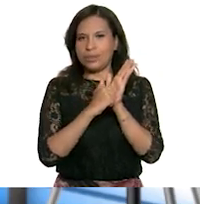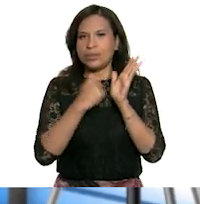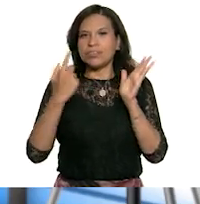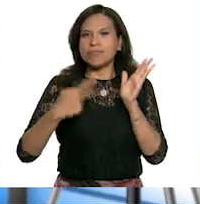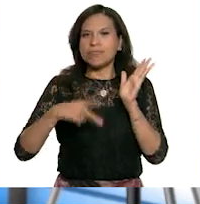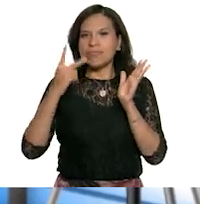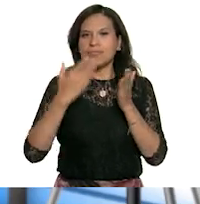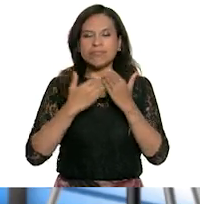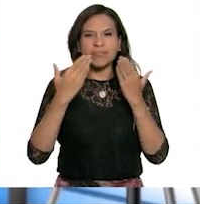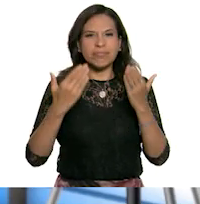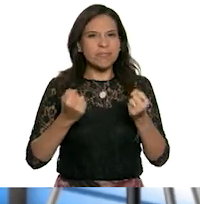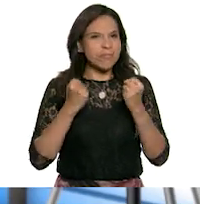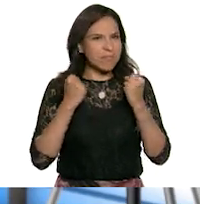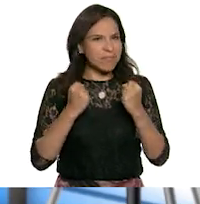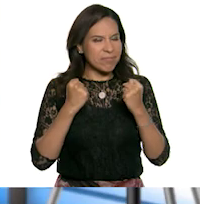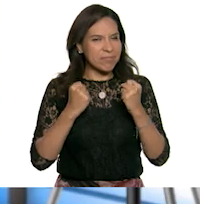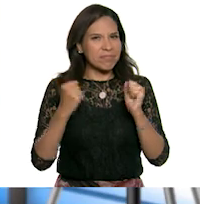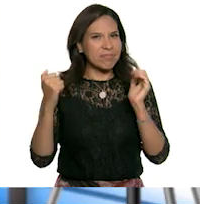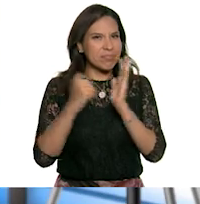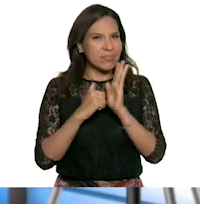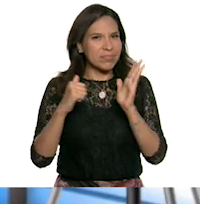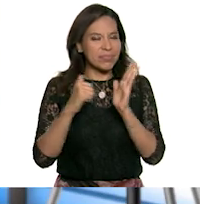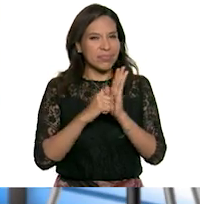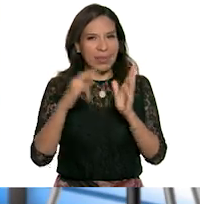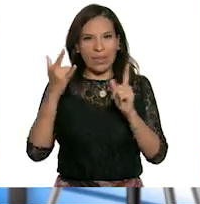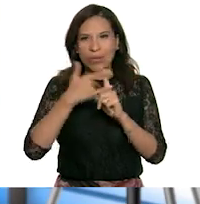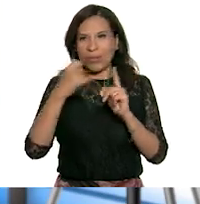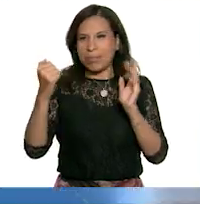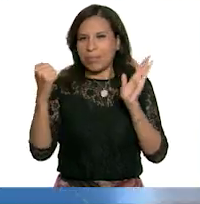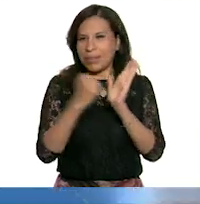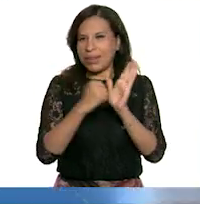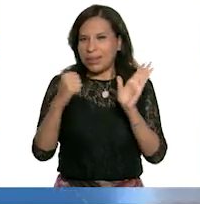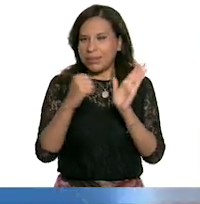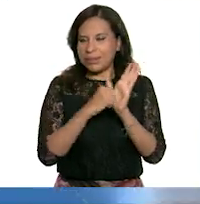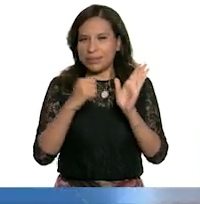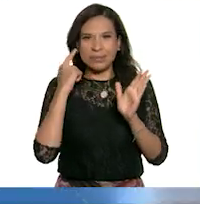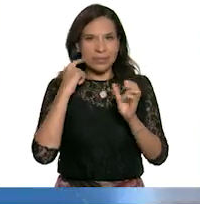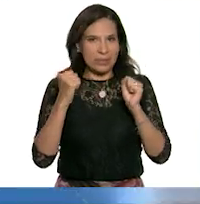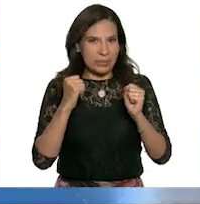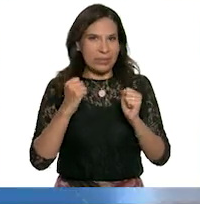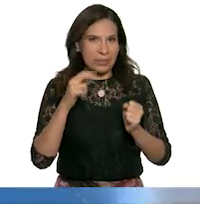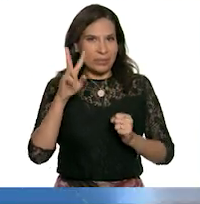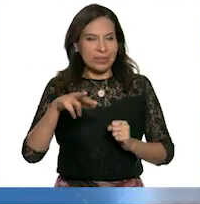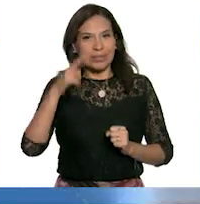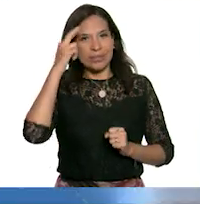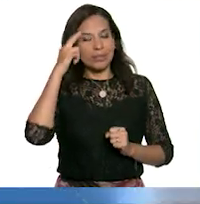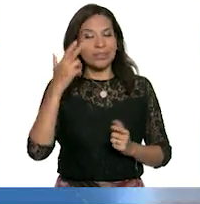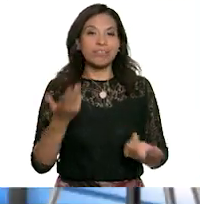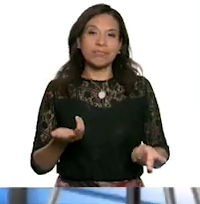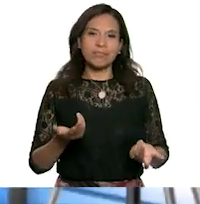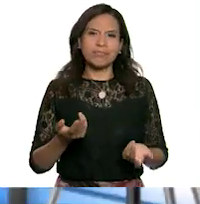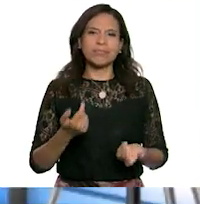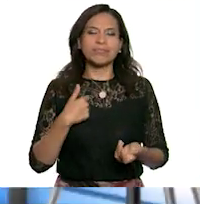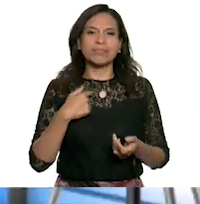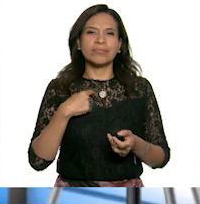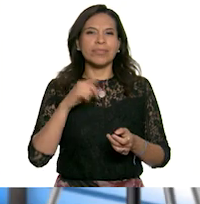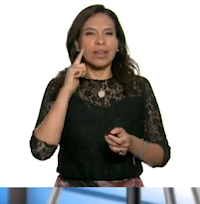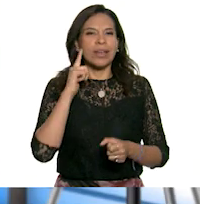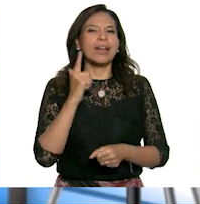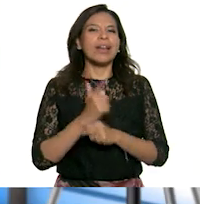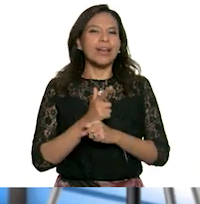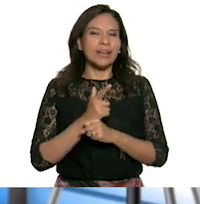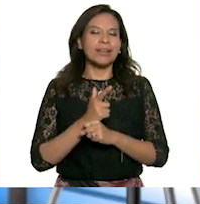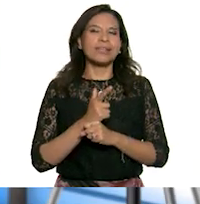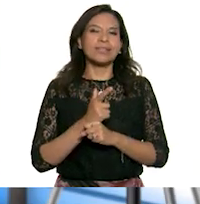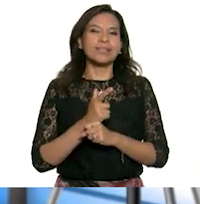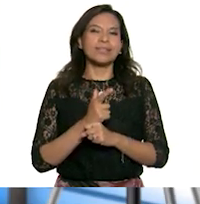pero ahora con una intensidad que parecía que la tiraban. Sí, sí, lo recuerdo muy bien. Pues, que me voy dando cuenta